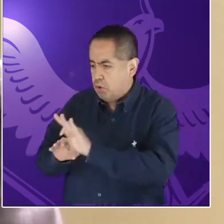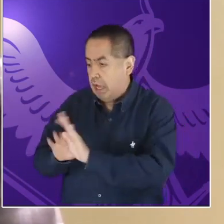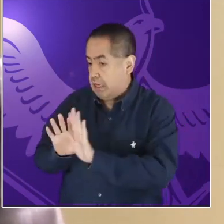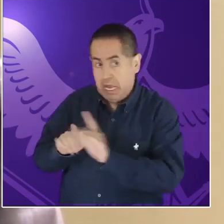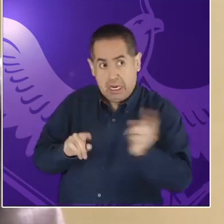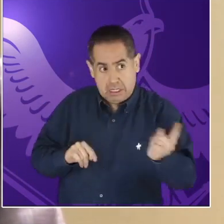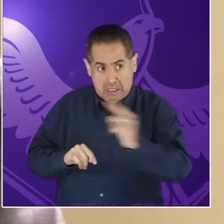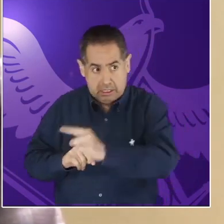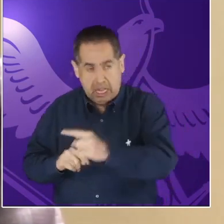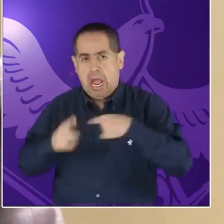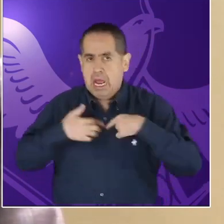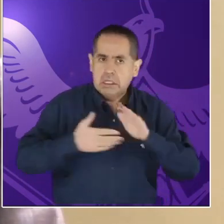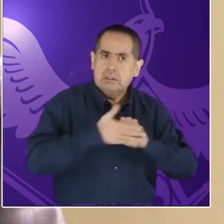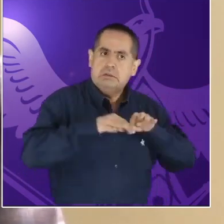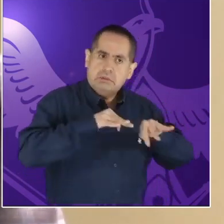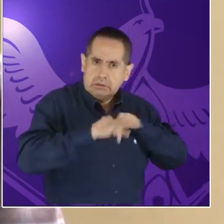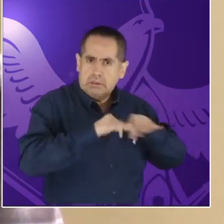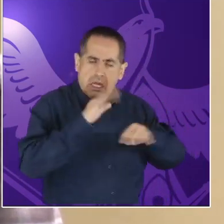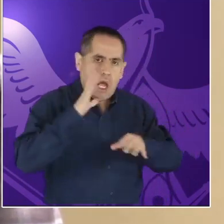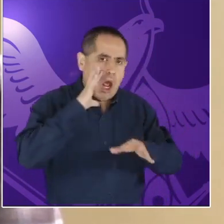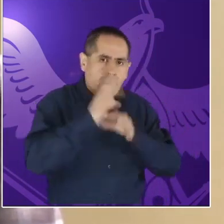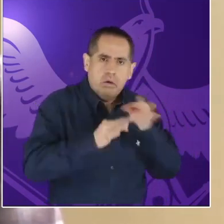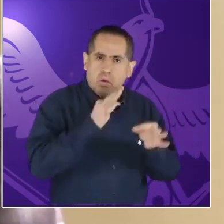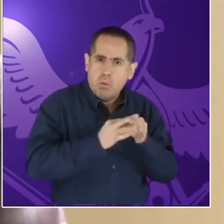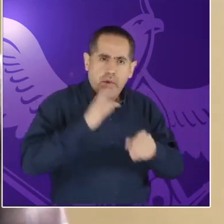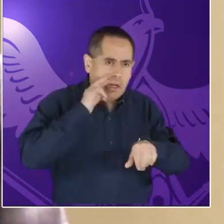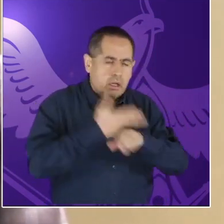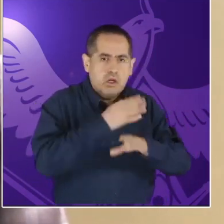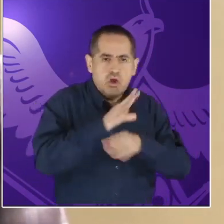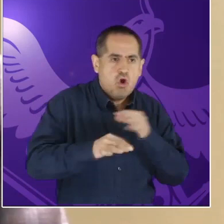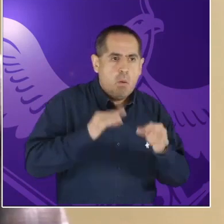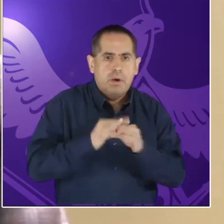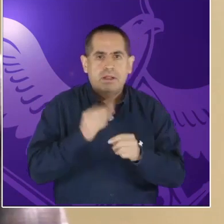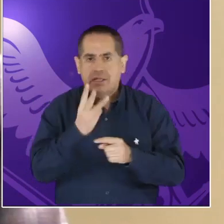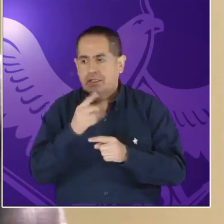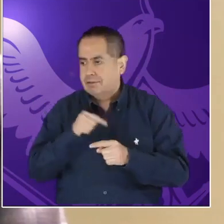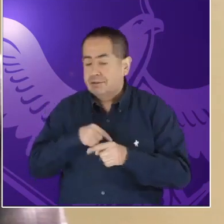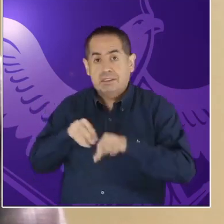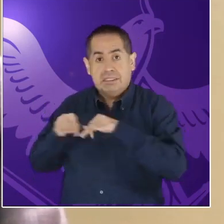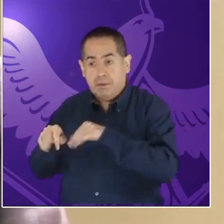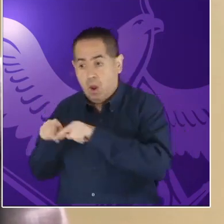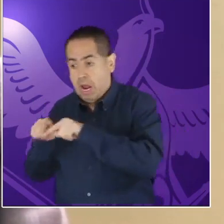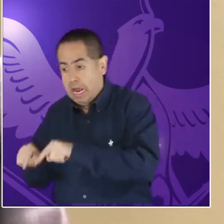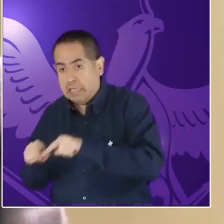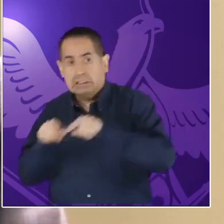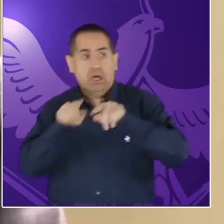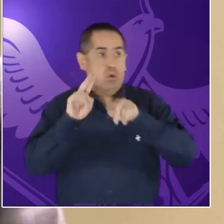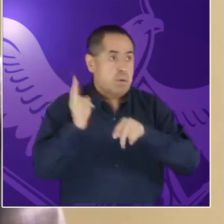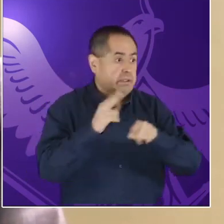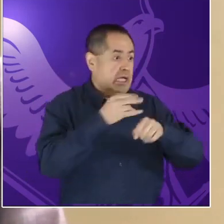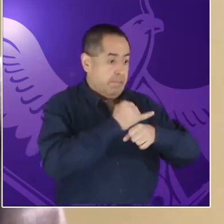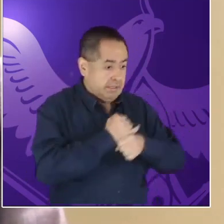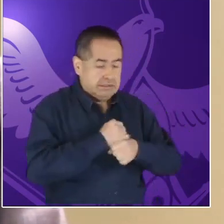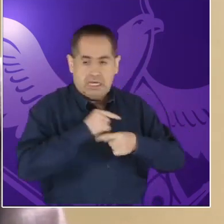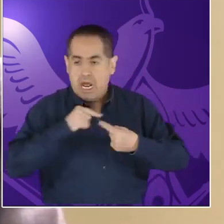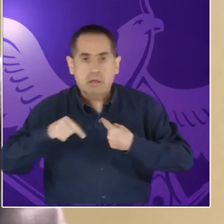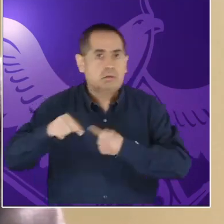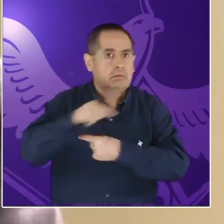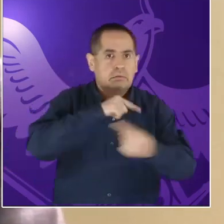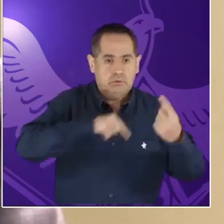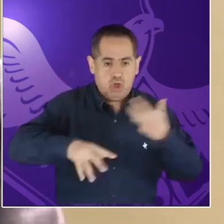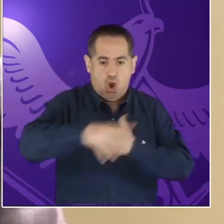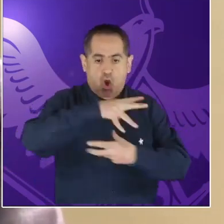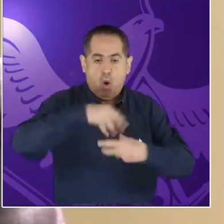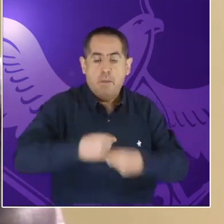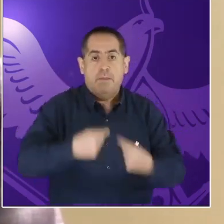no solo yo, y que yo pueda cumplir con esas tareas que representan, digamos, esta triple jornada, ¿no? El